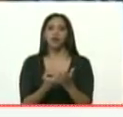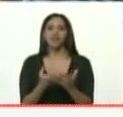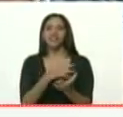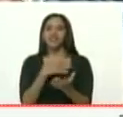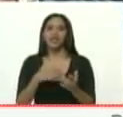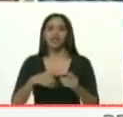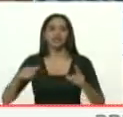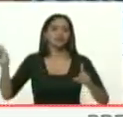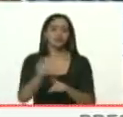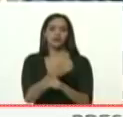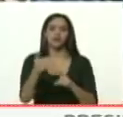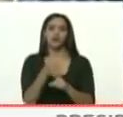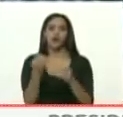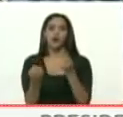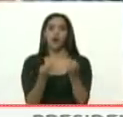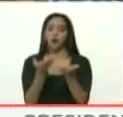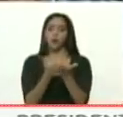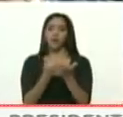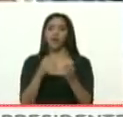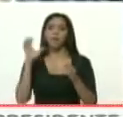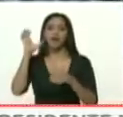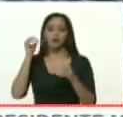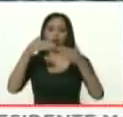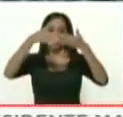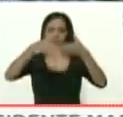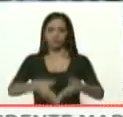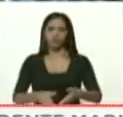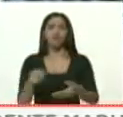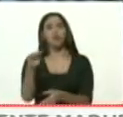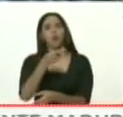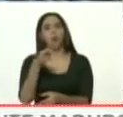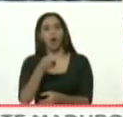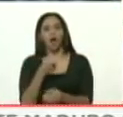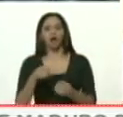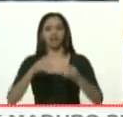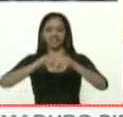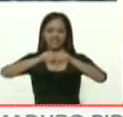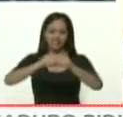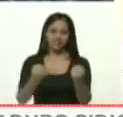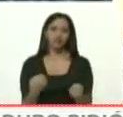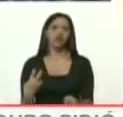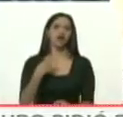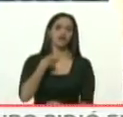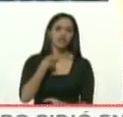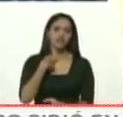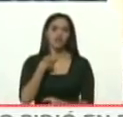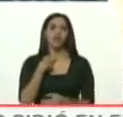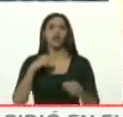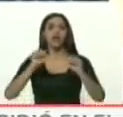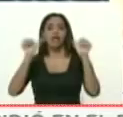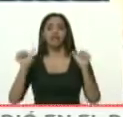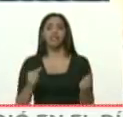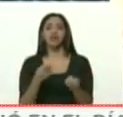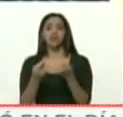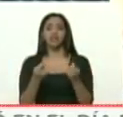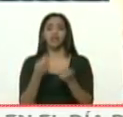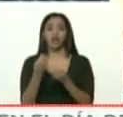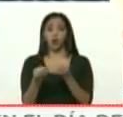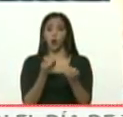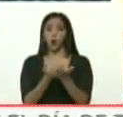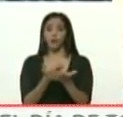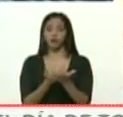economía de un país para quebrarla, buscar la manera de quebrar y asfixiar el sistema financiero económico